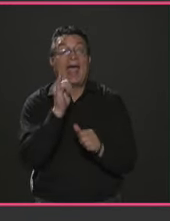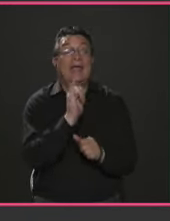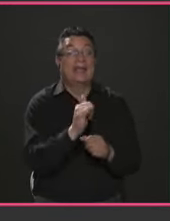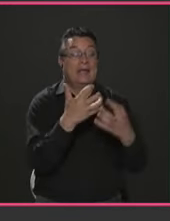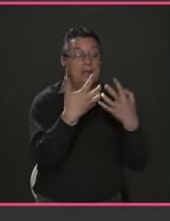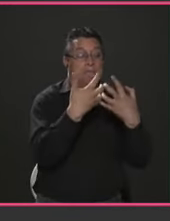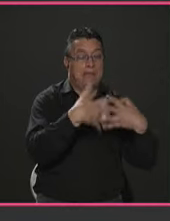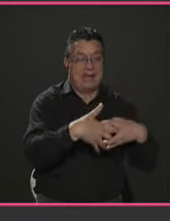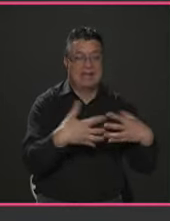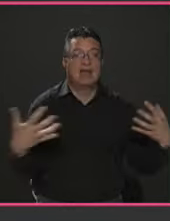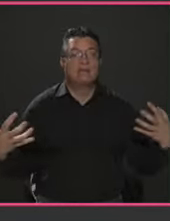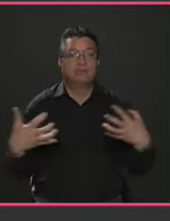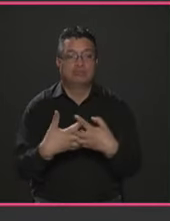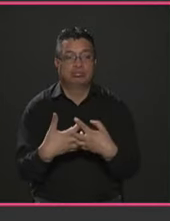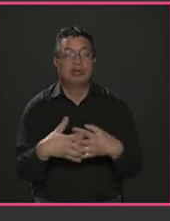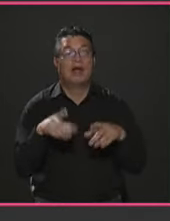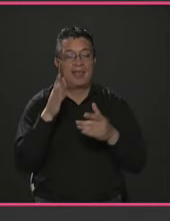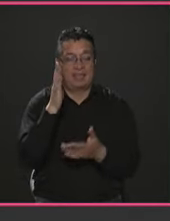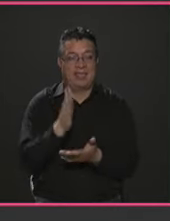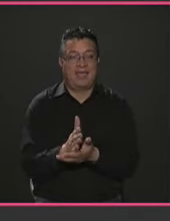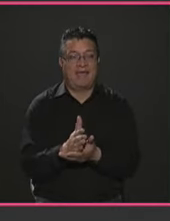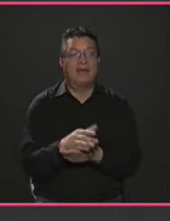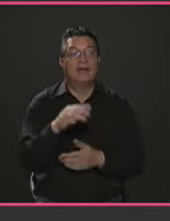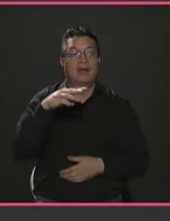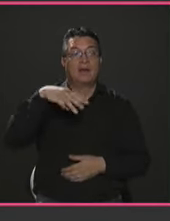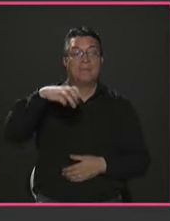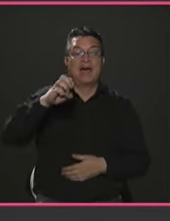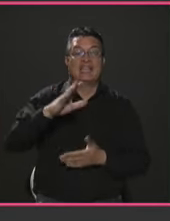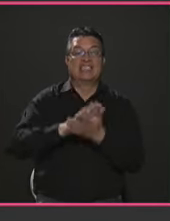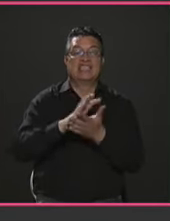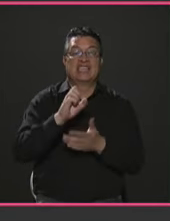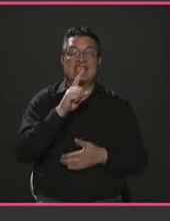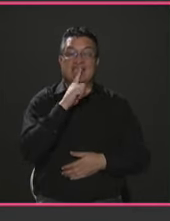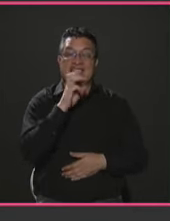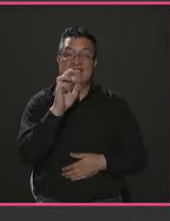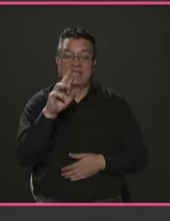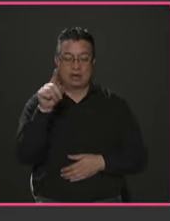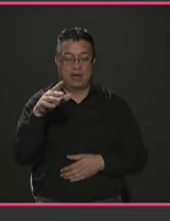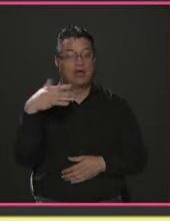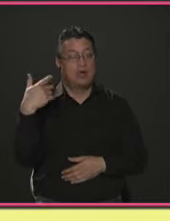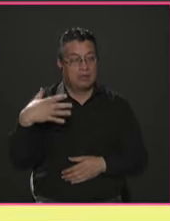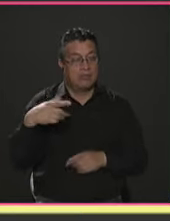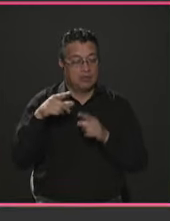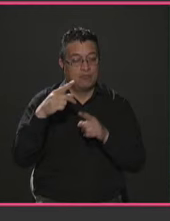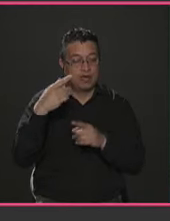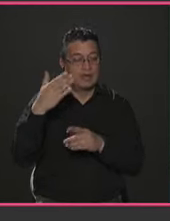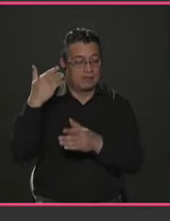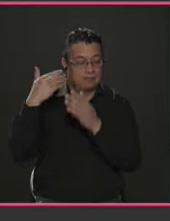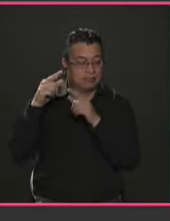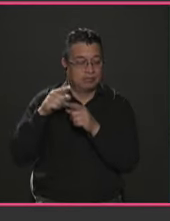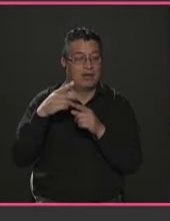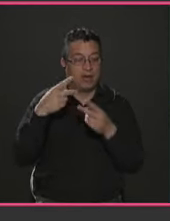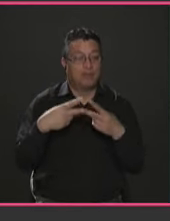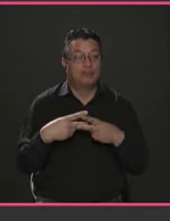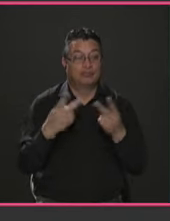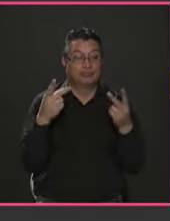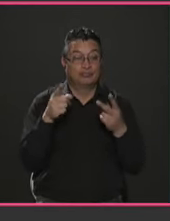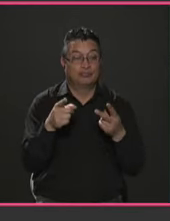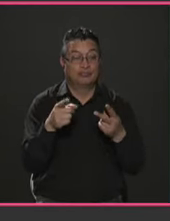es un lugar maravilloso de los últimos tiempos y ese mismo año que se publicó con x